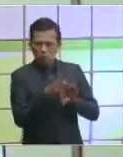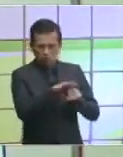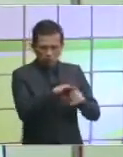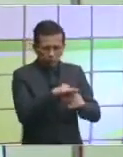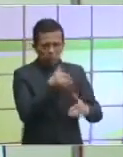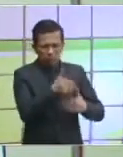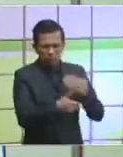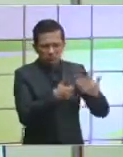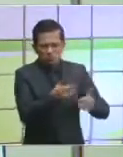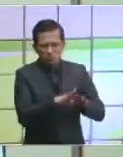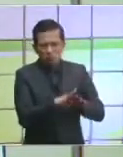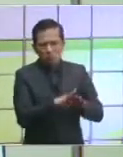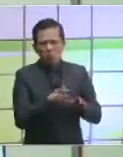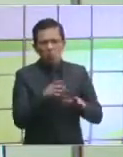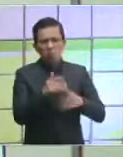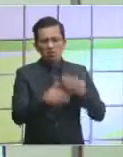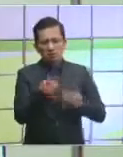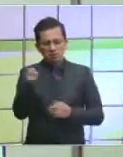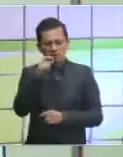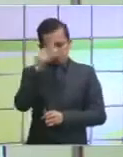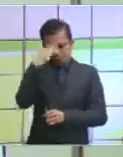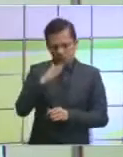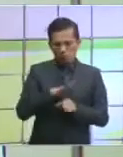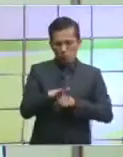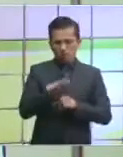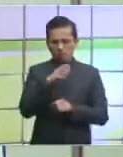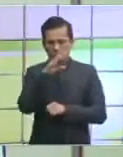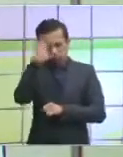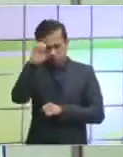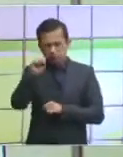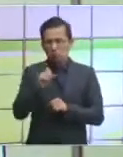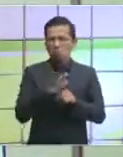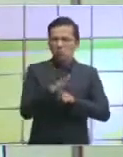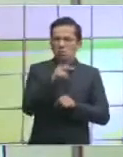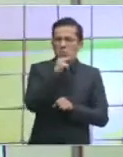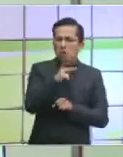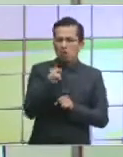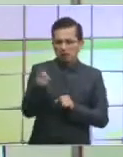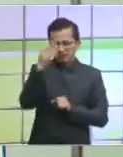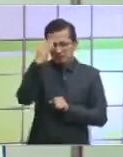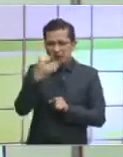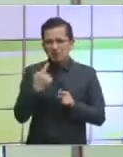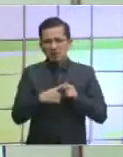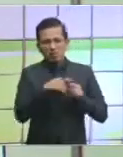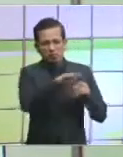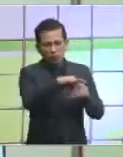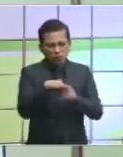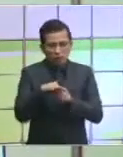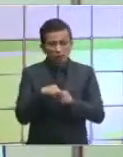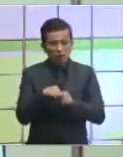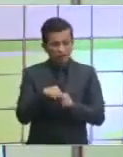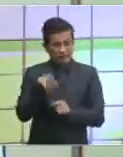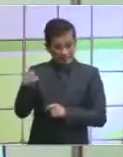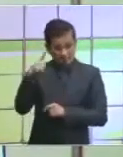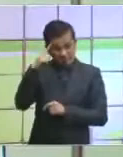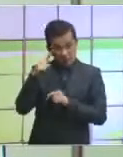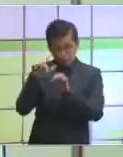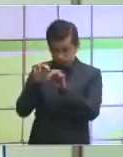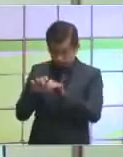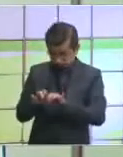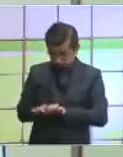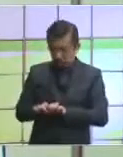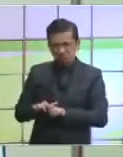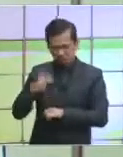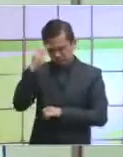términos ella sabía cómo se vota llegue inclusive en varios artículos importantísimos podía decir el